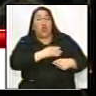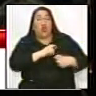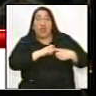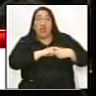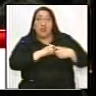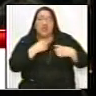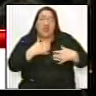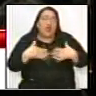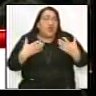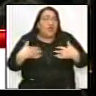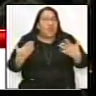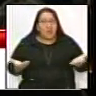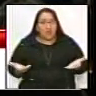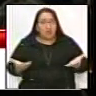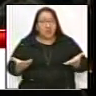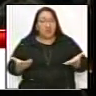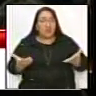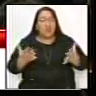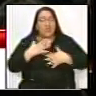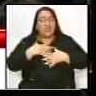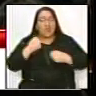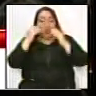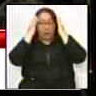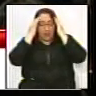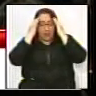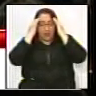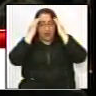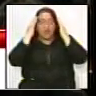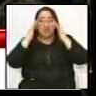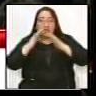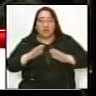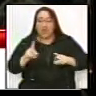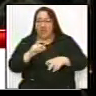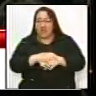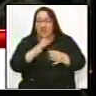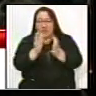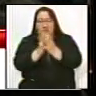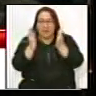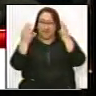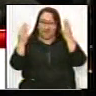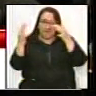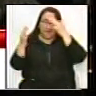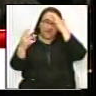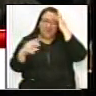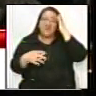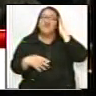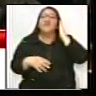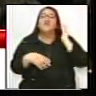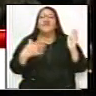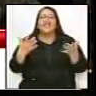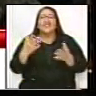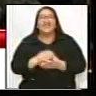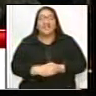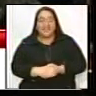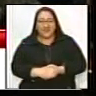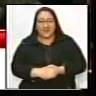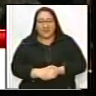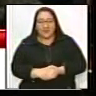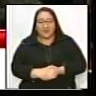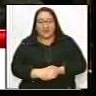contento, nuestra salud mental, ¿no?, que esté bien. Ahí está la doctora, por favor, unas palmas para que se